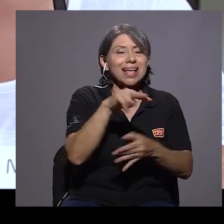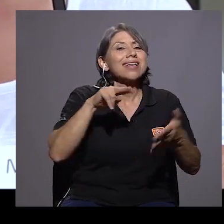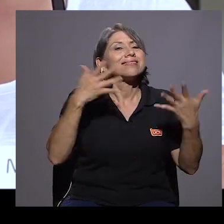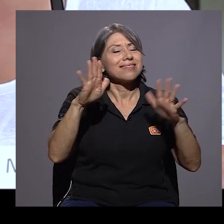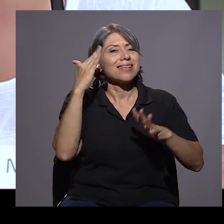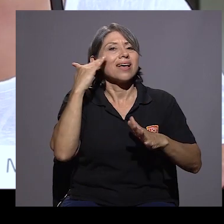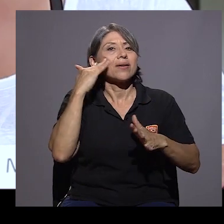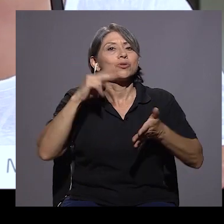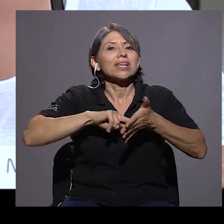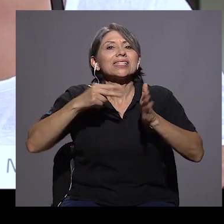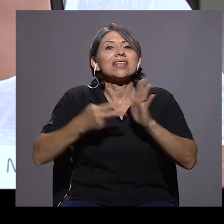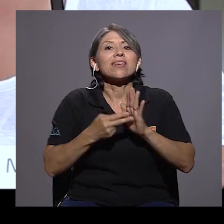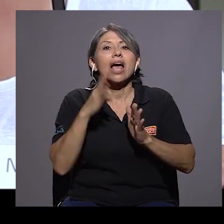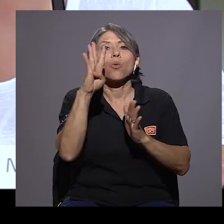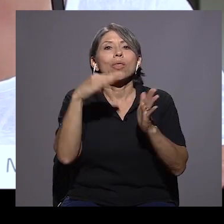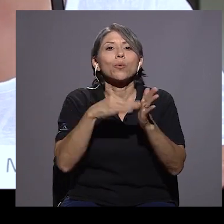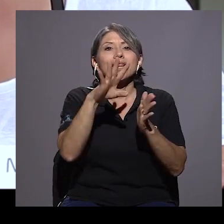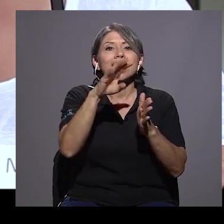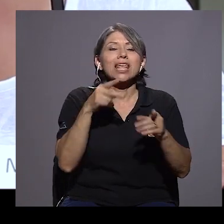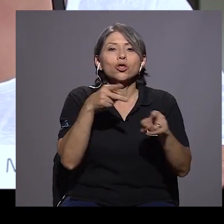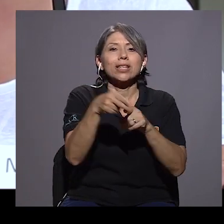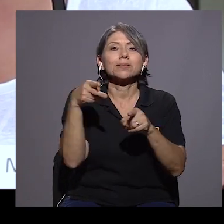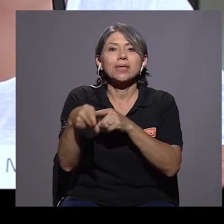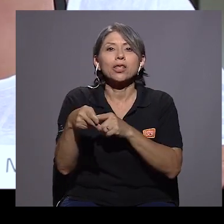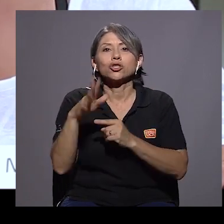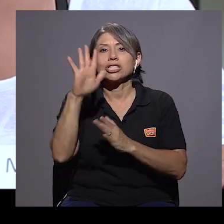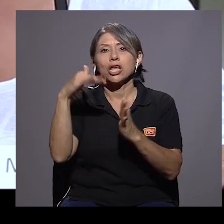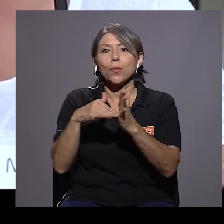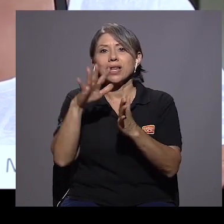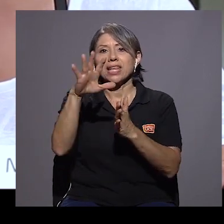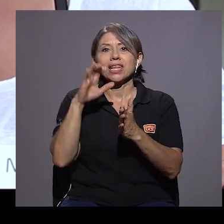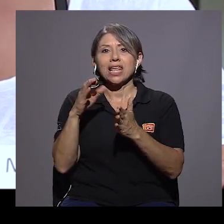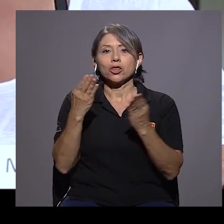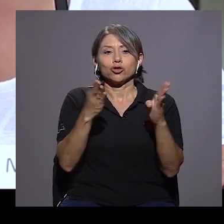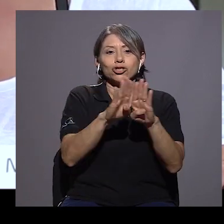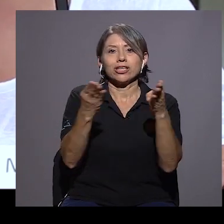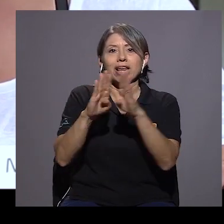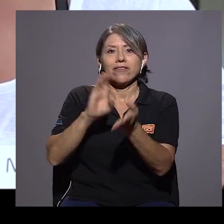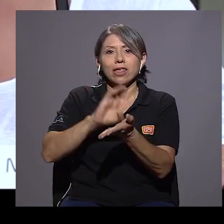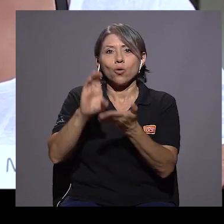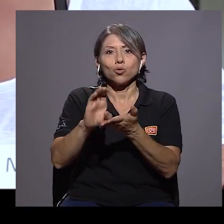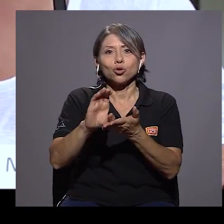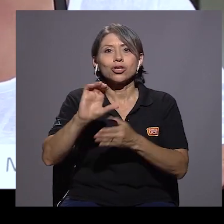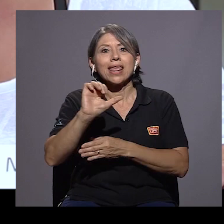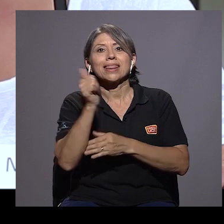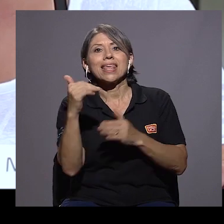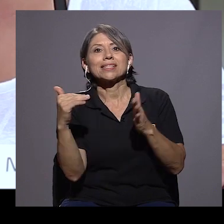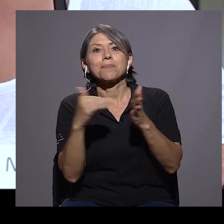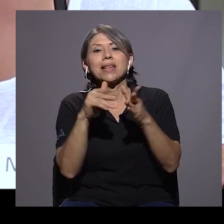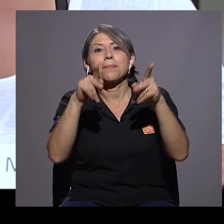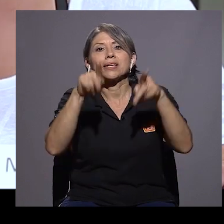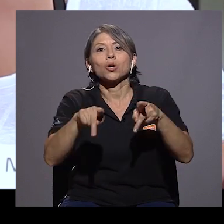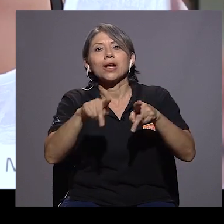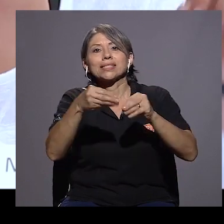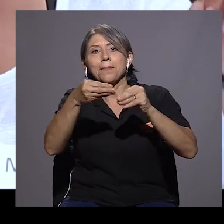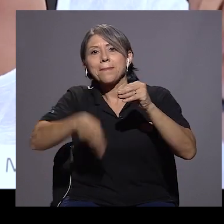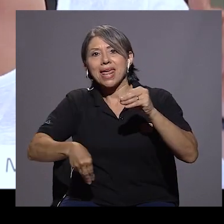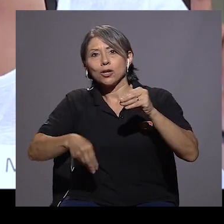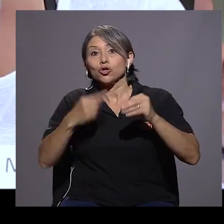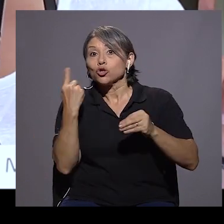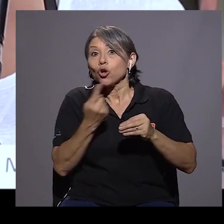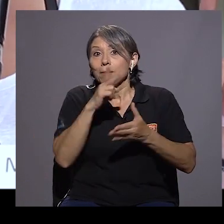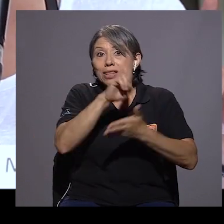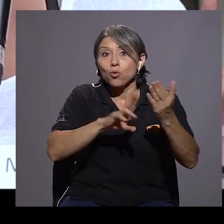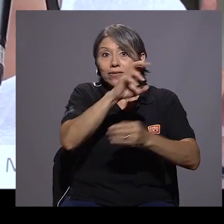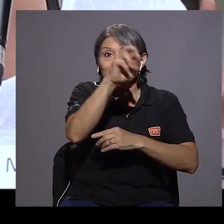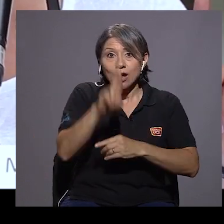lo cual ya sabemos que significa 4.300 despidos, 5.500 cierre de cursos y 10.000 cupos menos solamente en